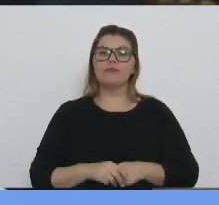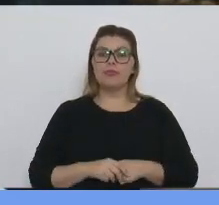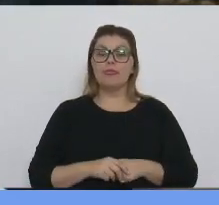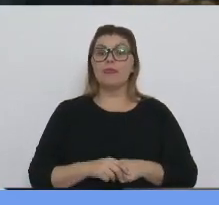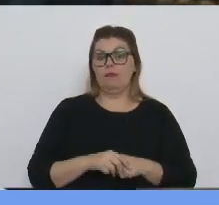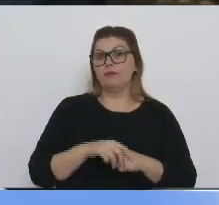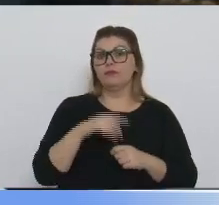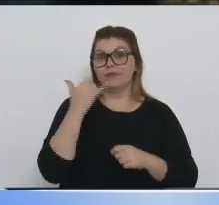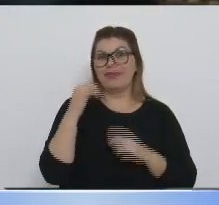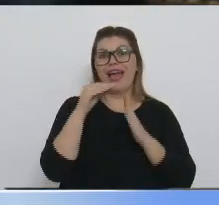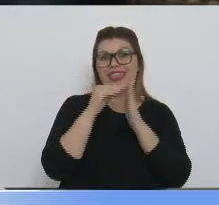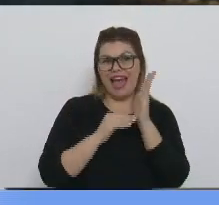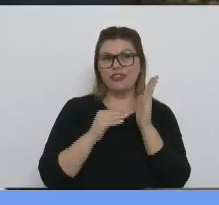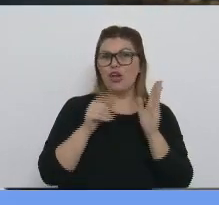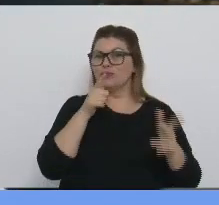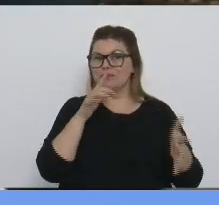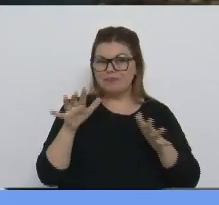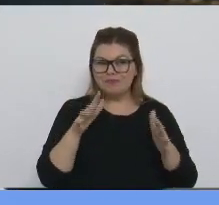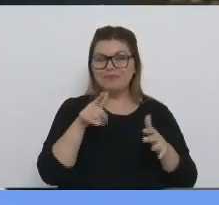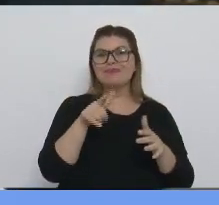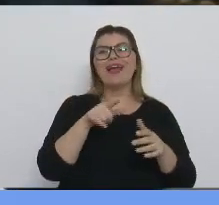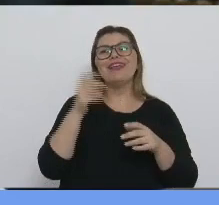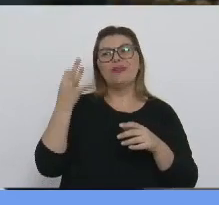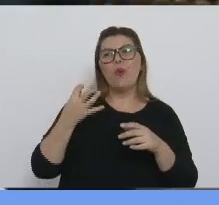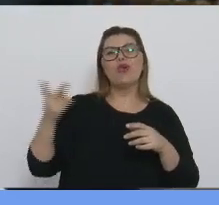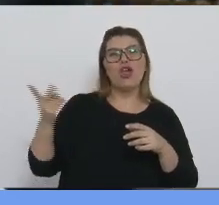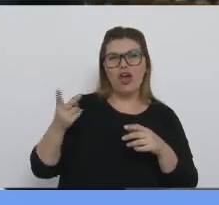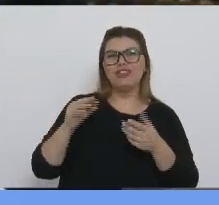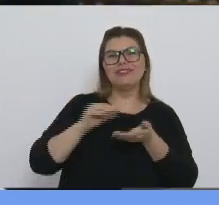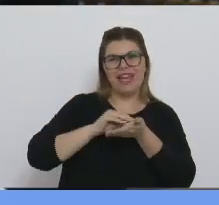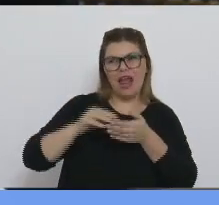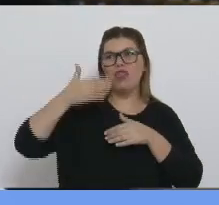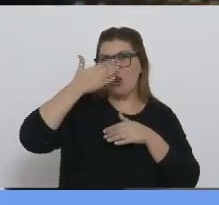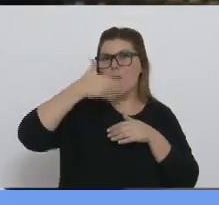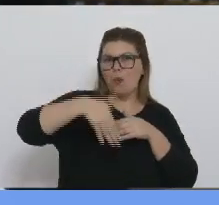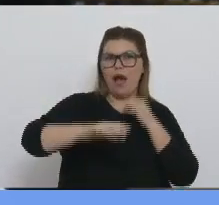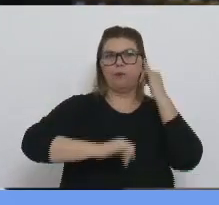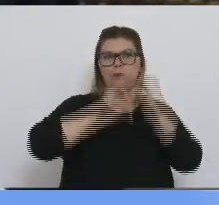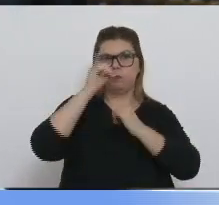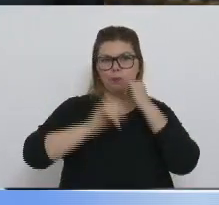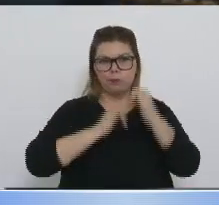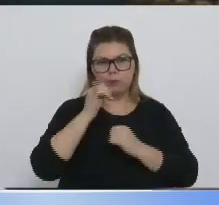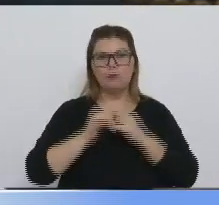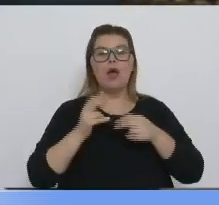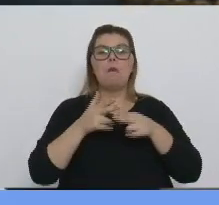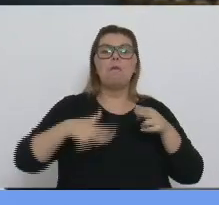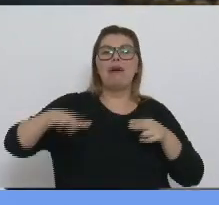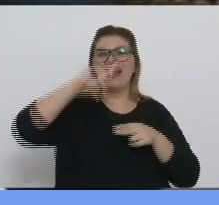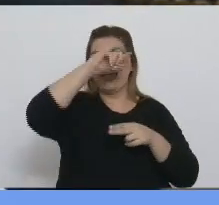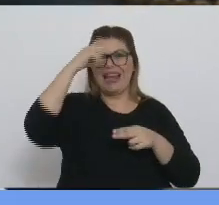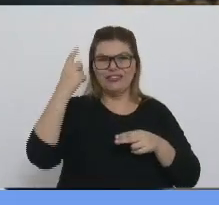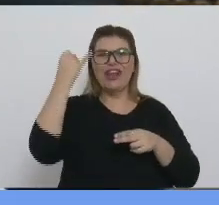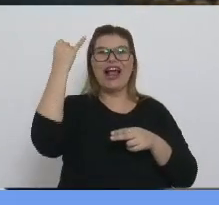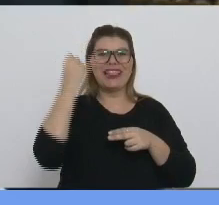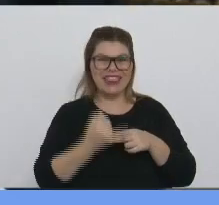seguramente senadoras y el senador zimmerman van a hablar mucho es el parque nacional que tiene una alta